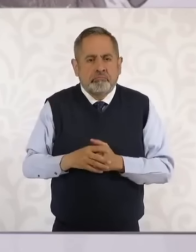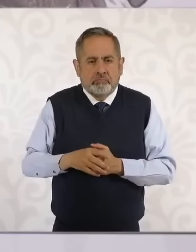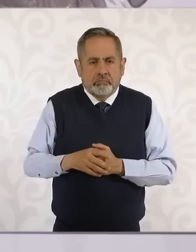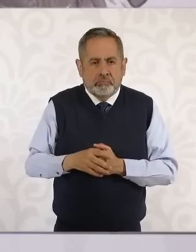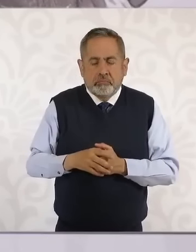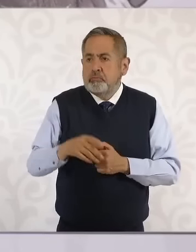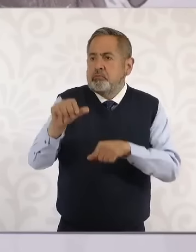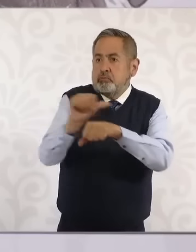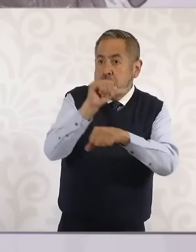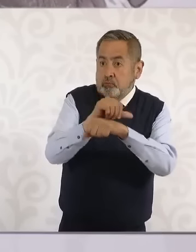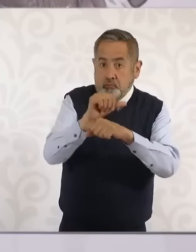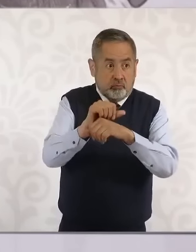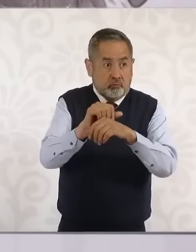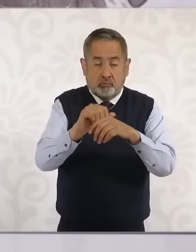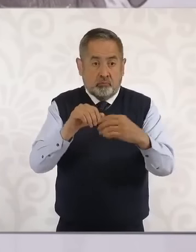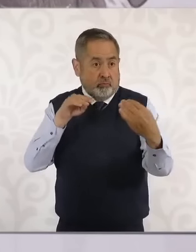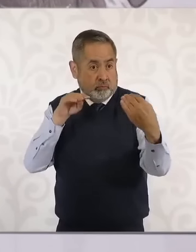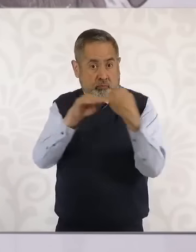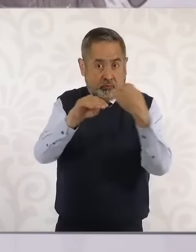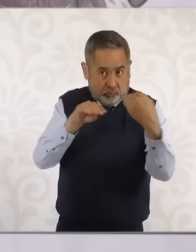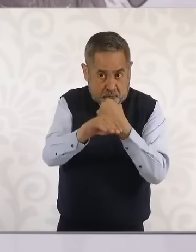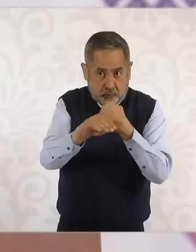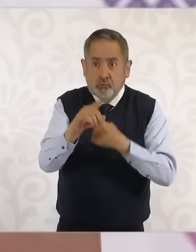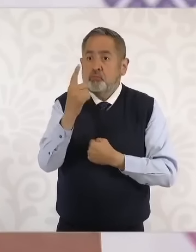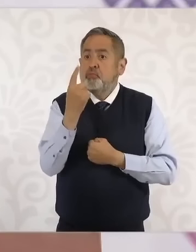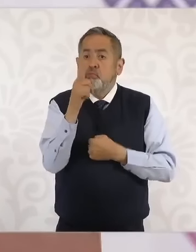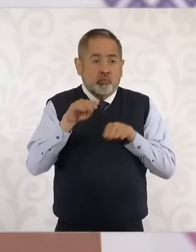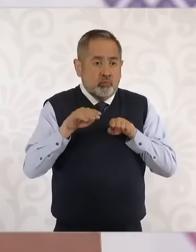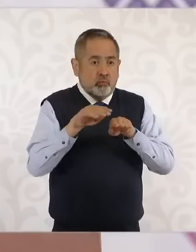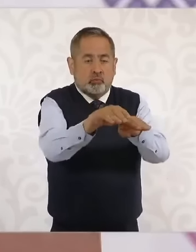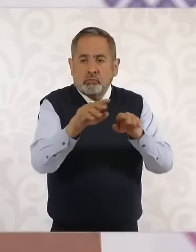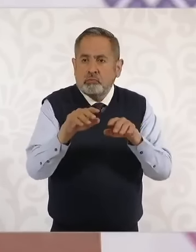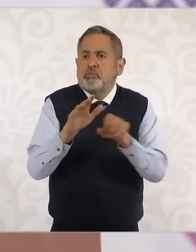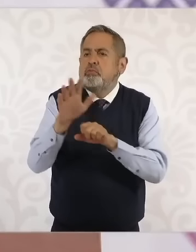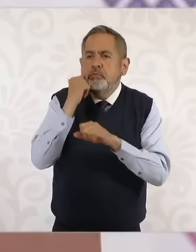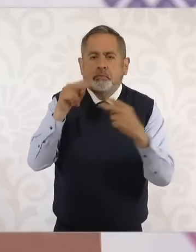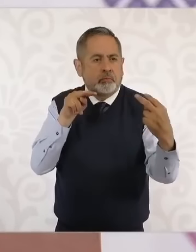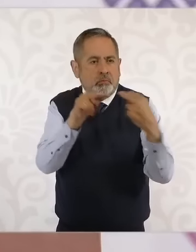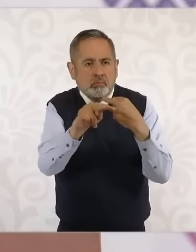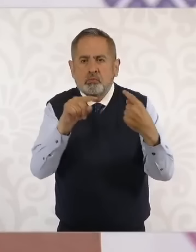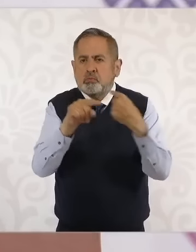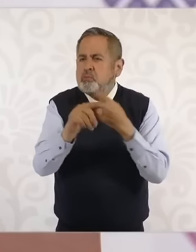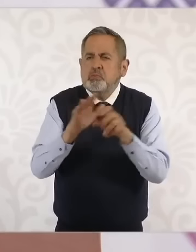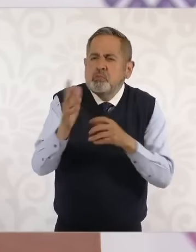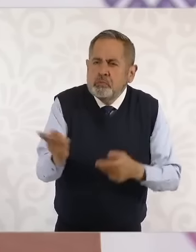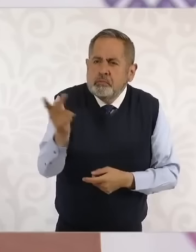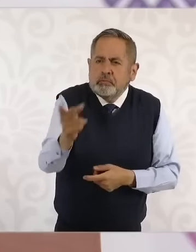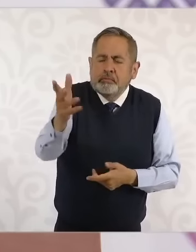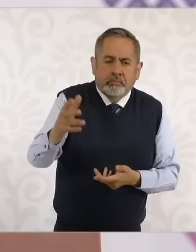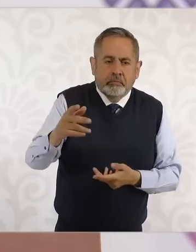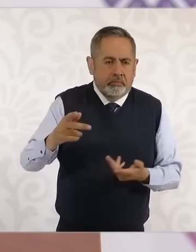doble sentido en esta calle o un sentido? Pues son decisiones que toman los presidentes municipales todo el